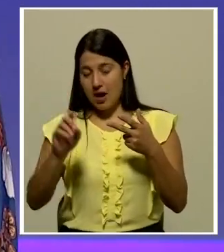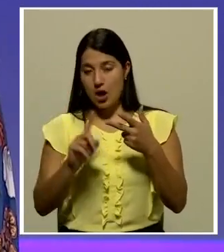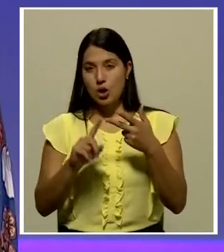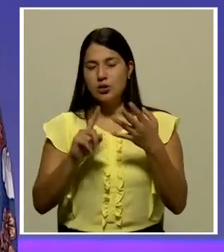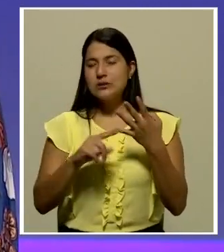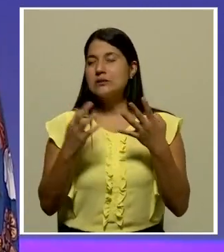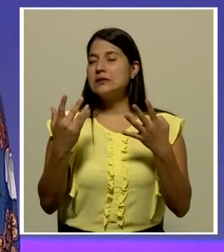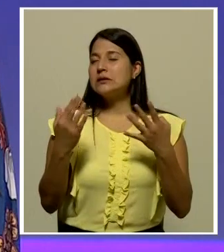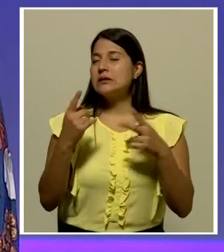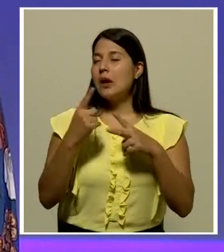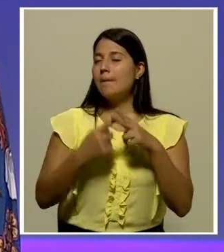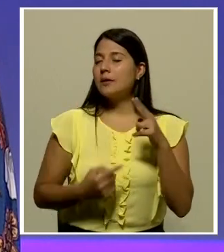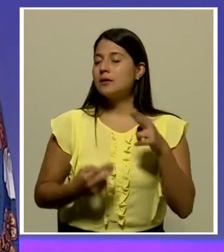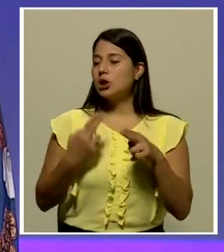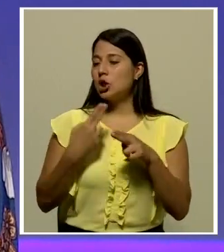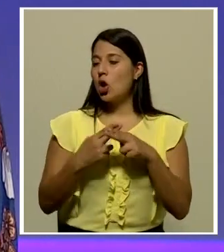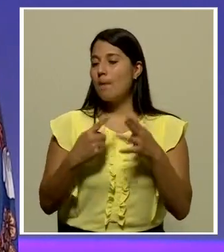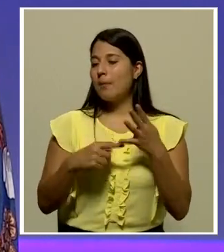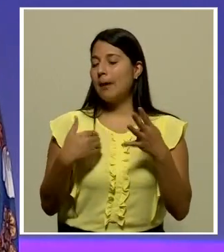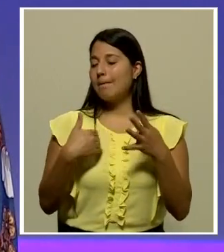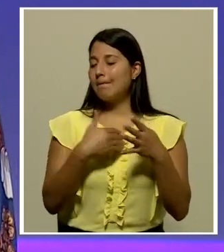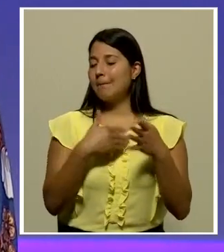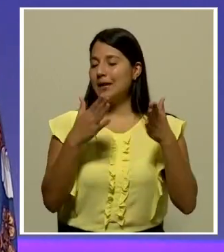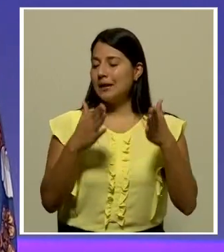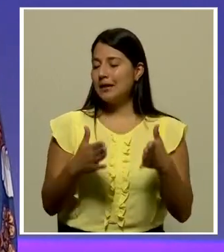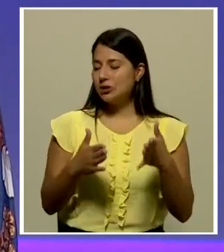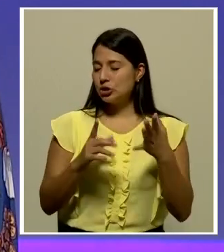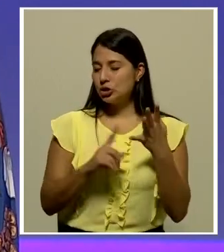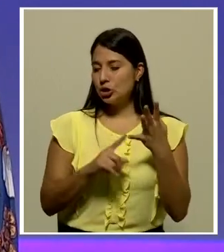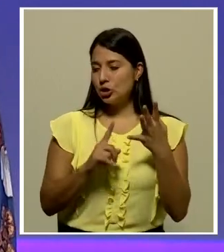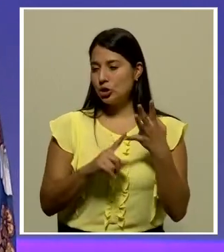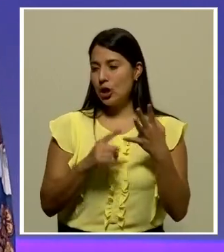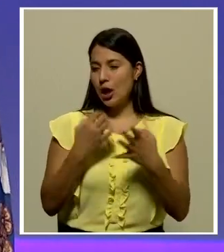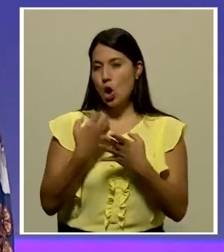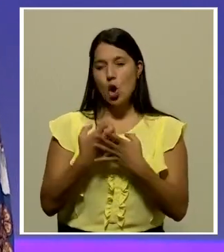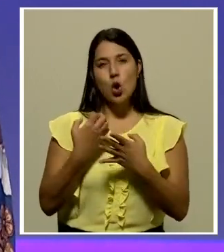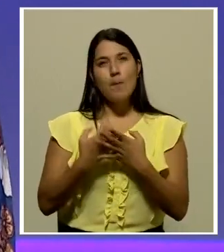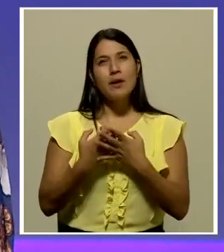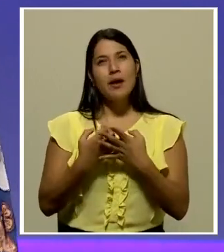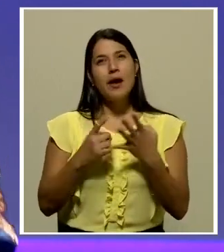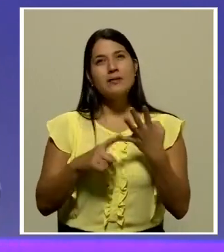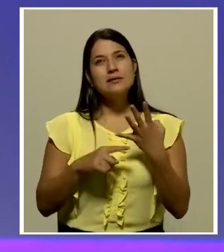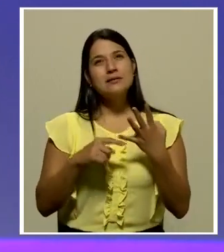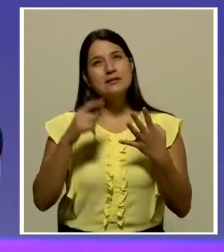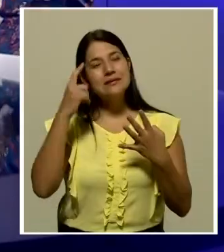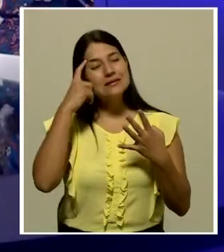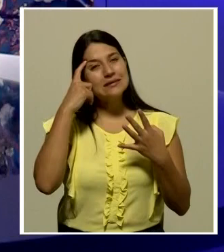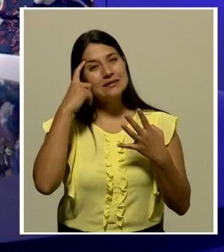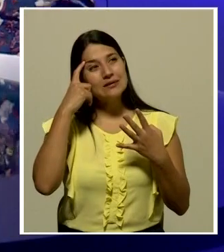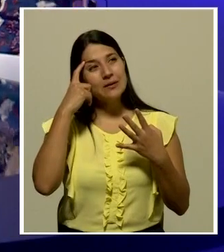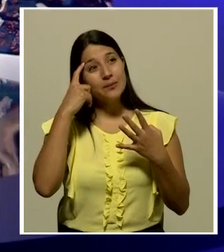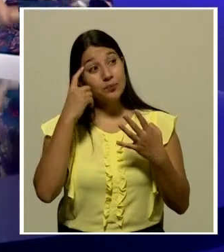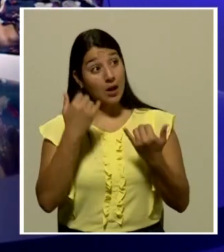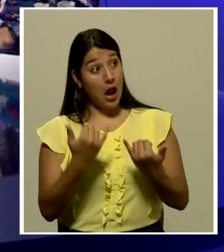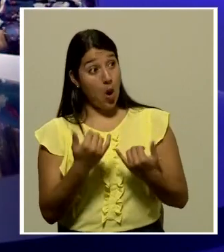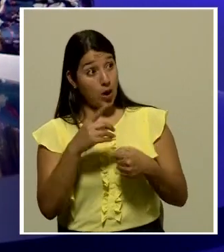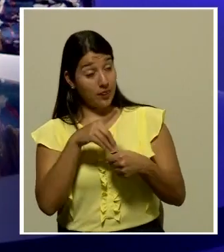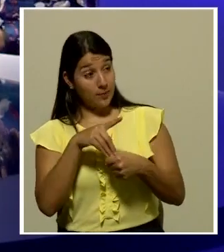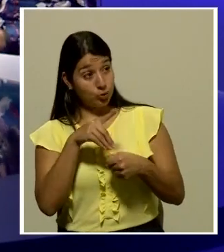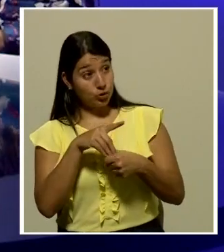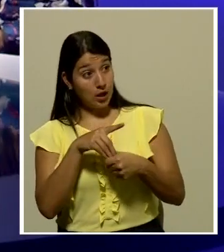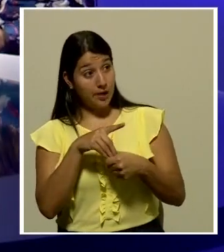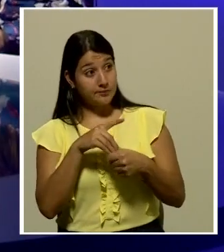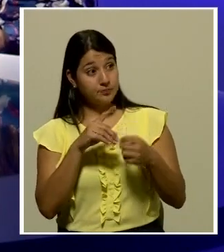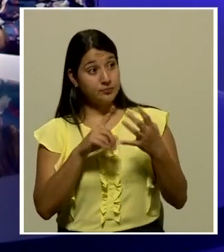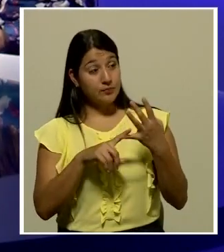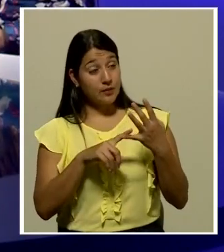se me va el nombre del ministro de Economía. El actual diputado don por